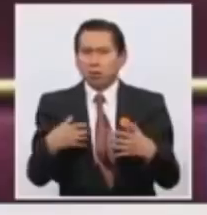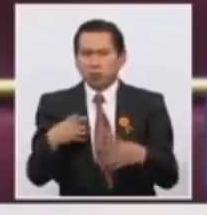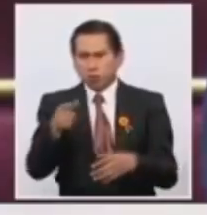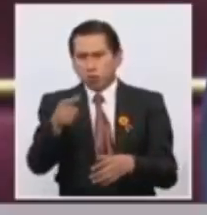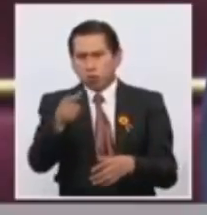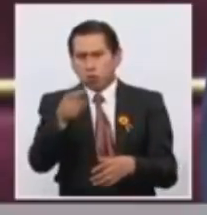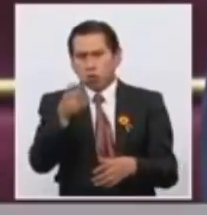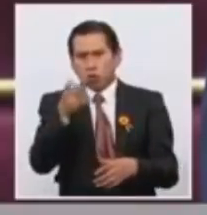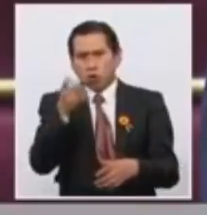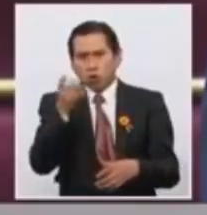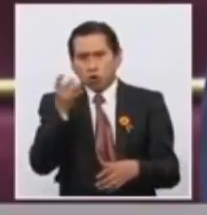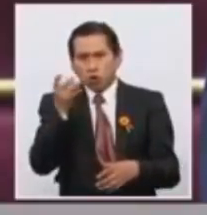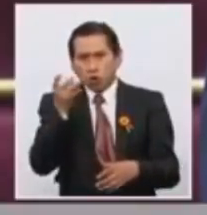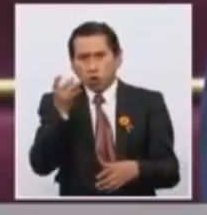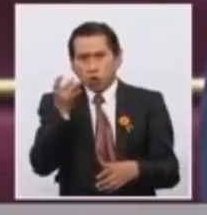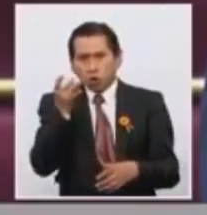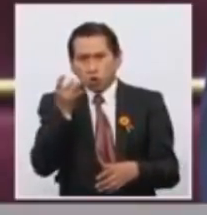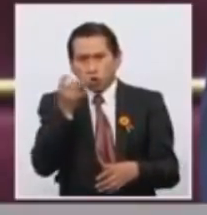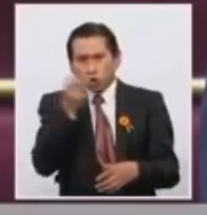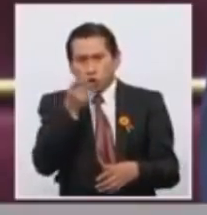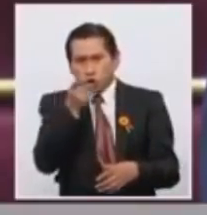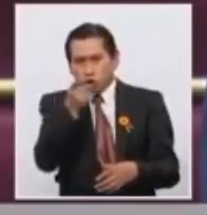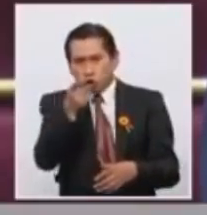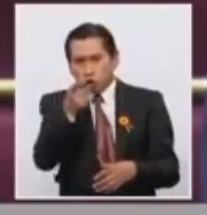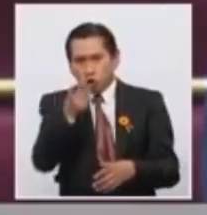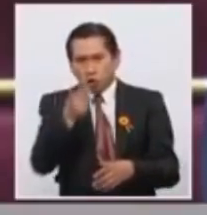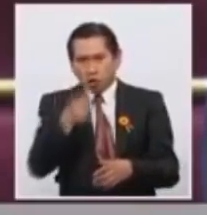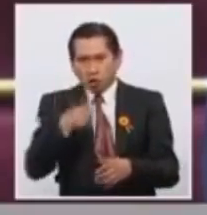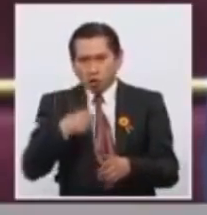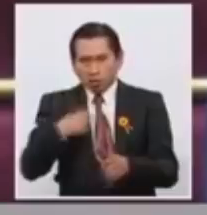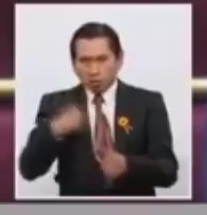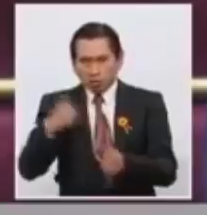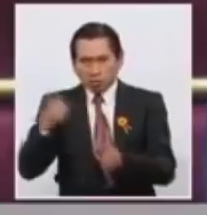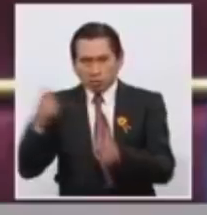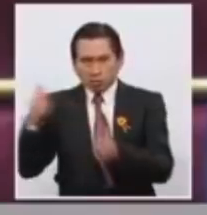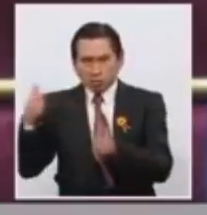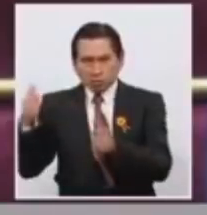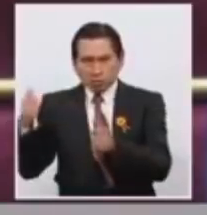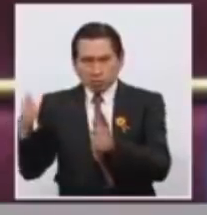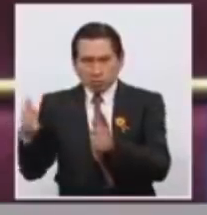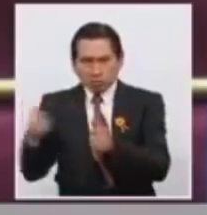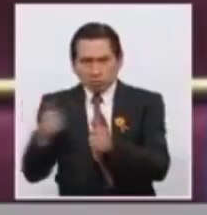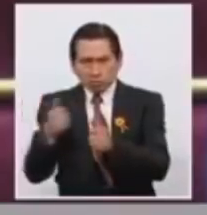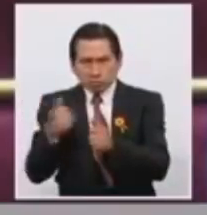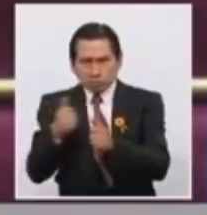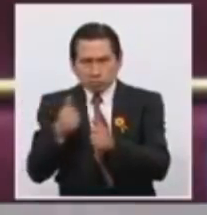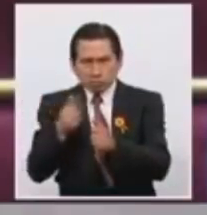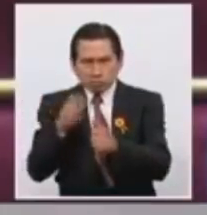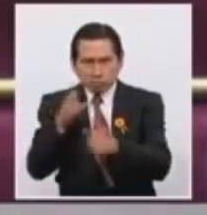droga y el narcotráfico información del medio visto en el internet se adelantó cansados de ver